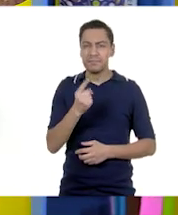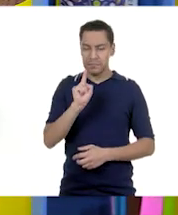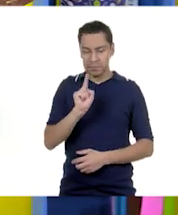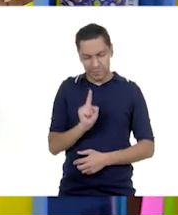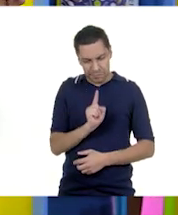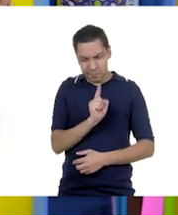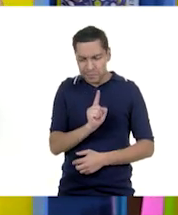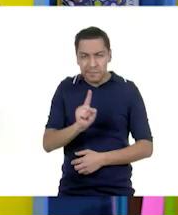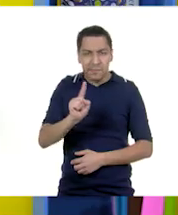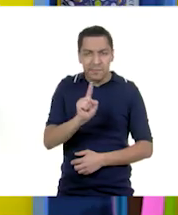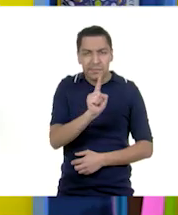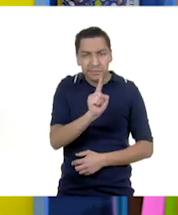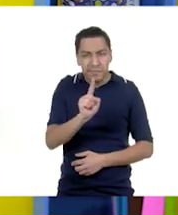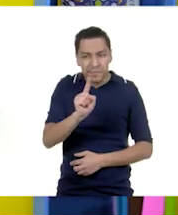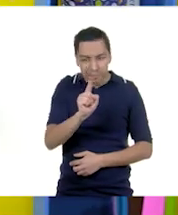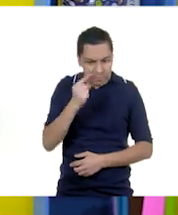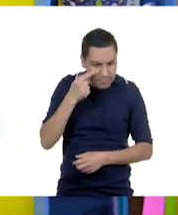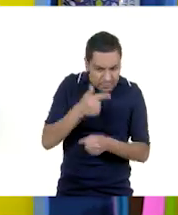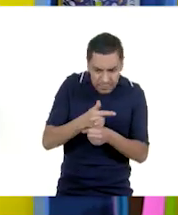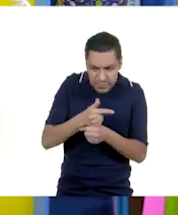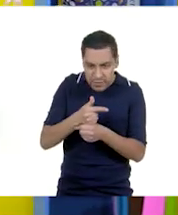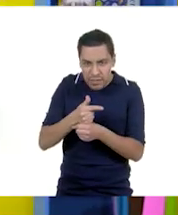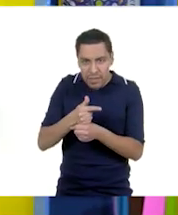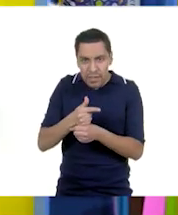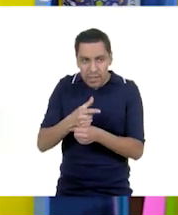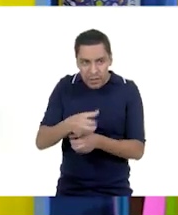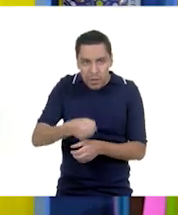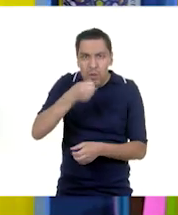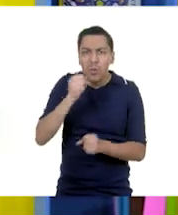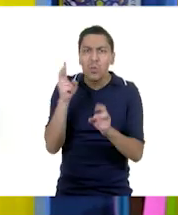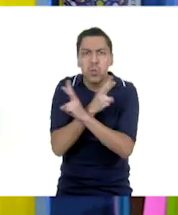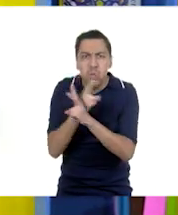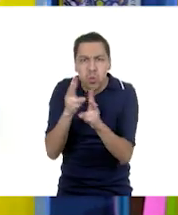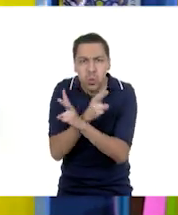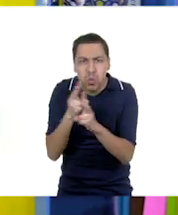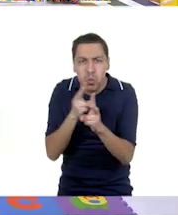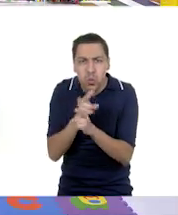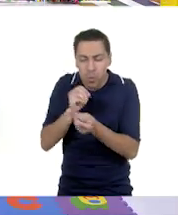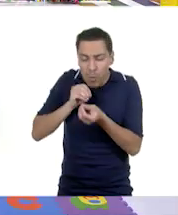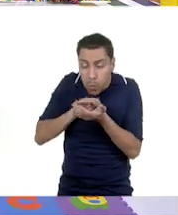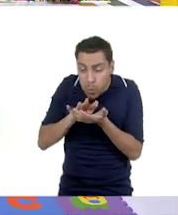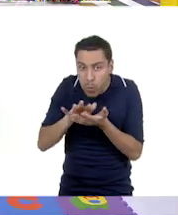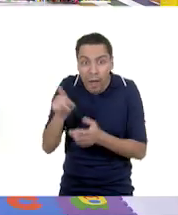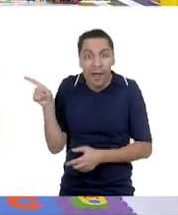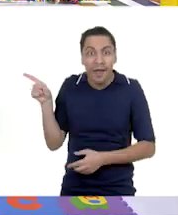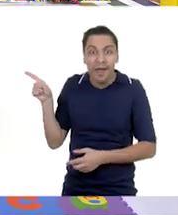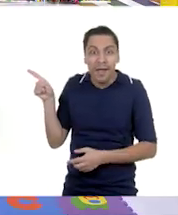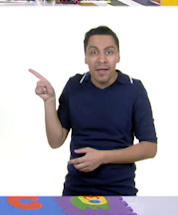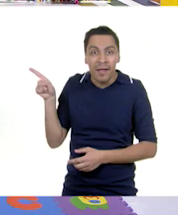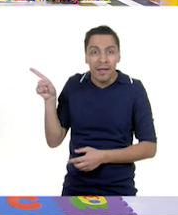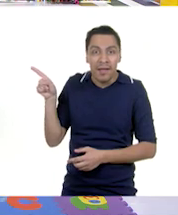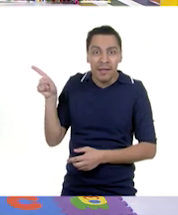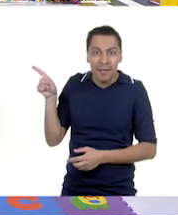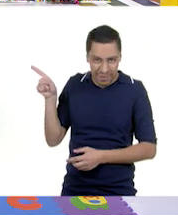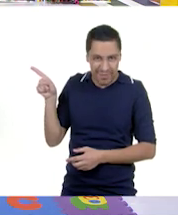encantaba encontrar alguno y soplarle y ver cómo todas las partículas se expandían por el aire. Así es, y